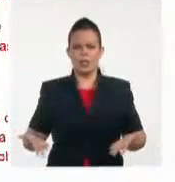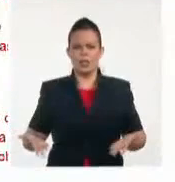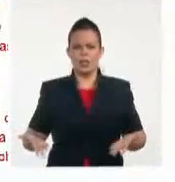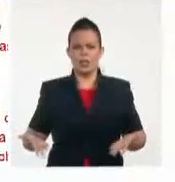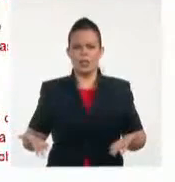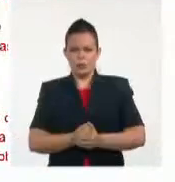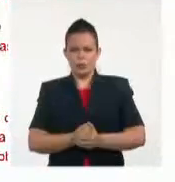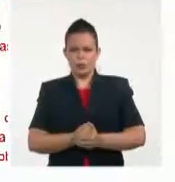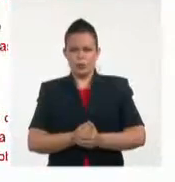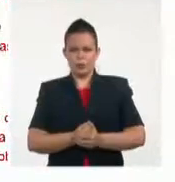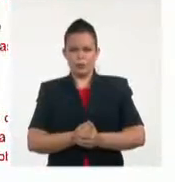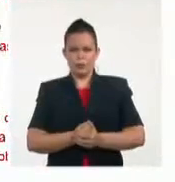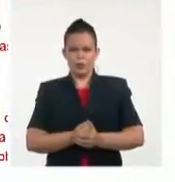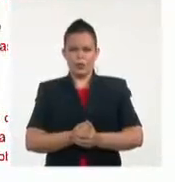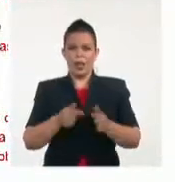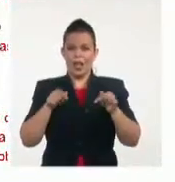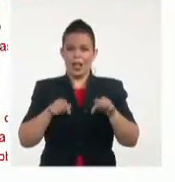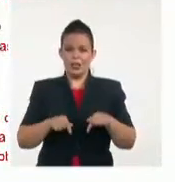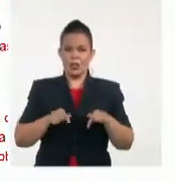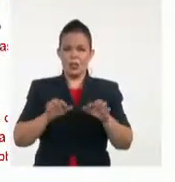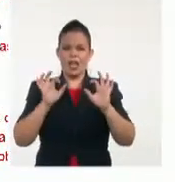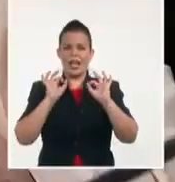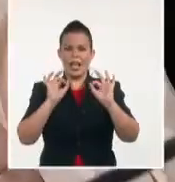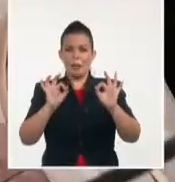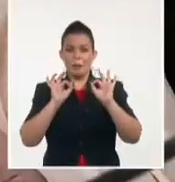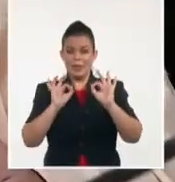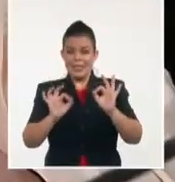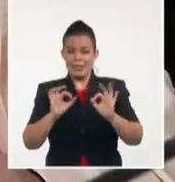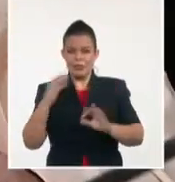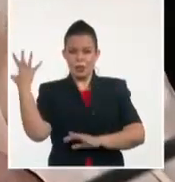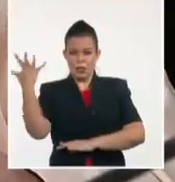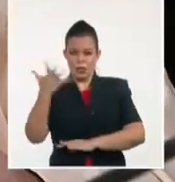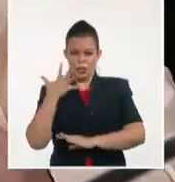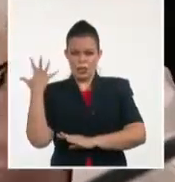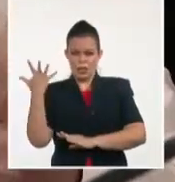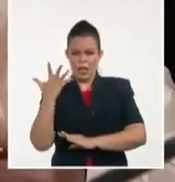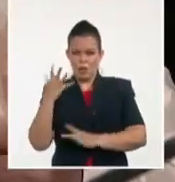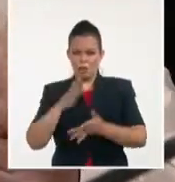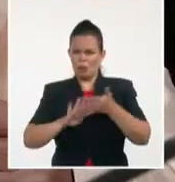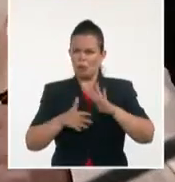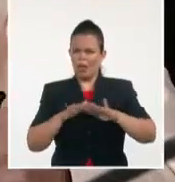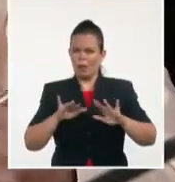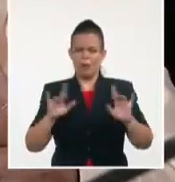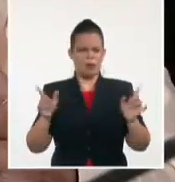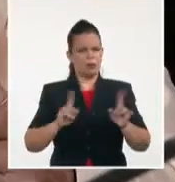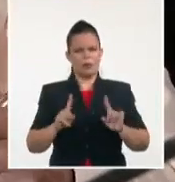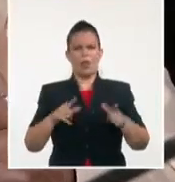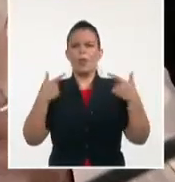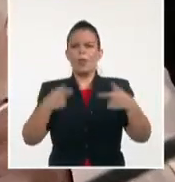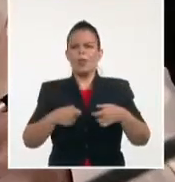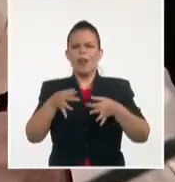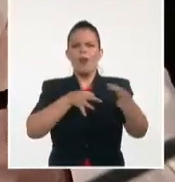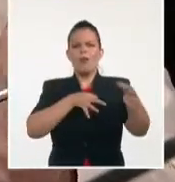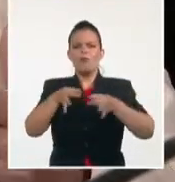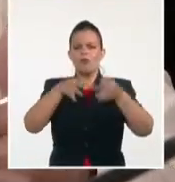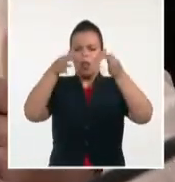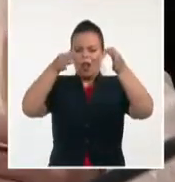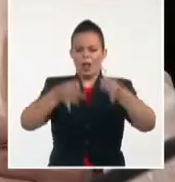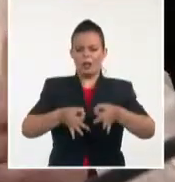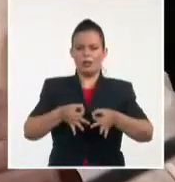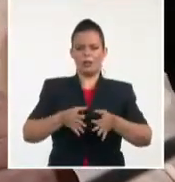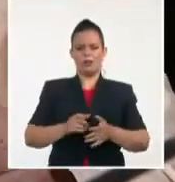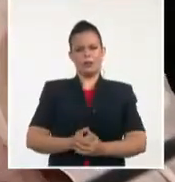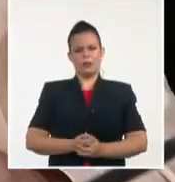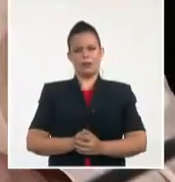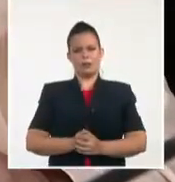no es específica de la meteorología para nada. Y creo que también es importante que esta misma